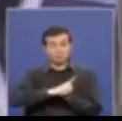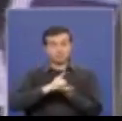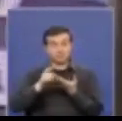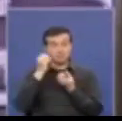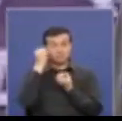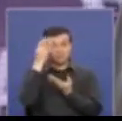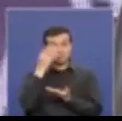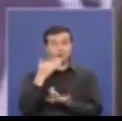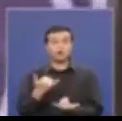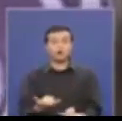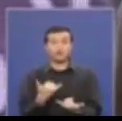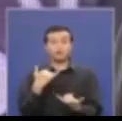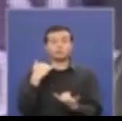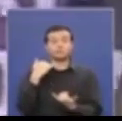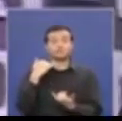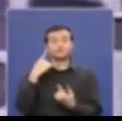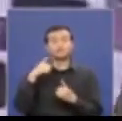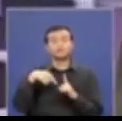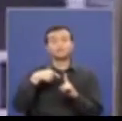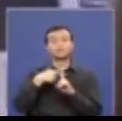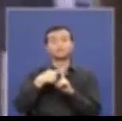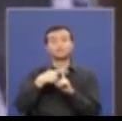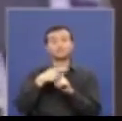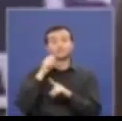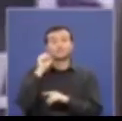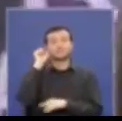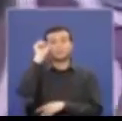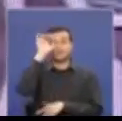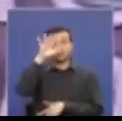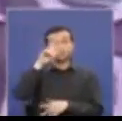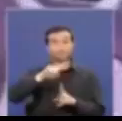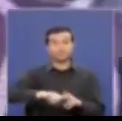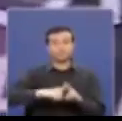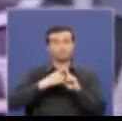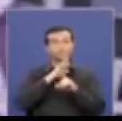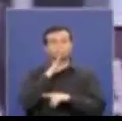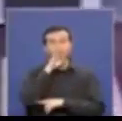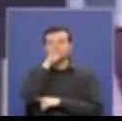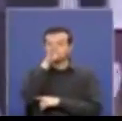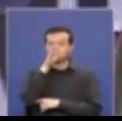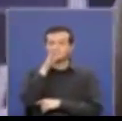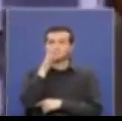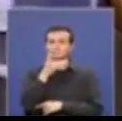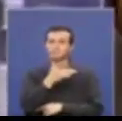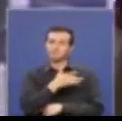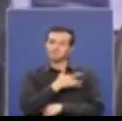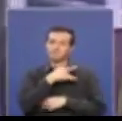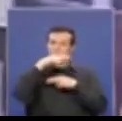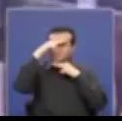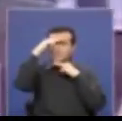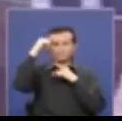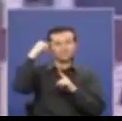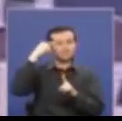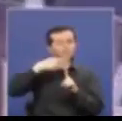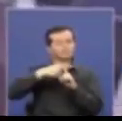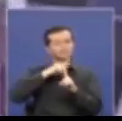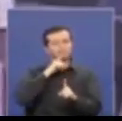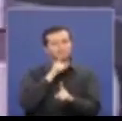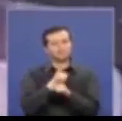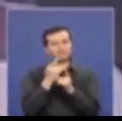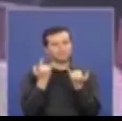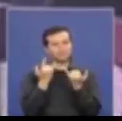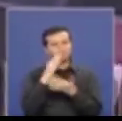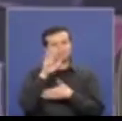y vamos a entrar solamente ahora a varios. Y empecemos como siempre, con buenas noticias, que nos roben